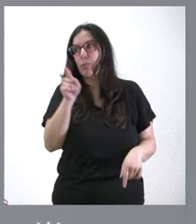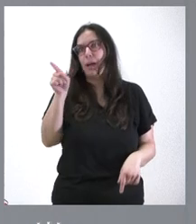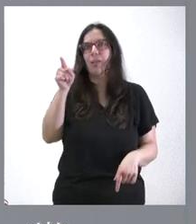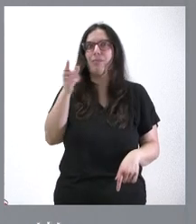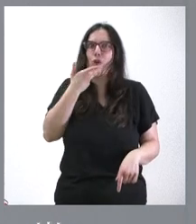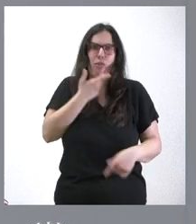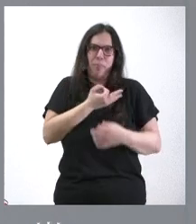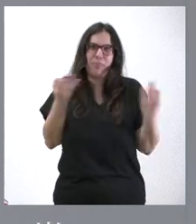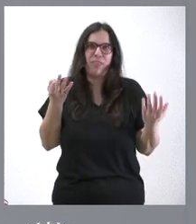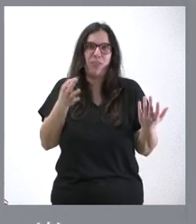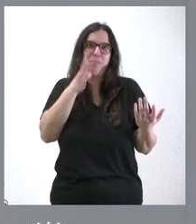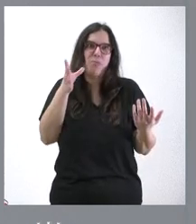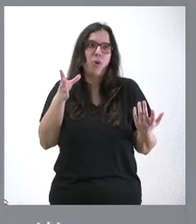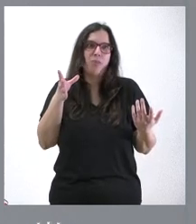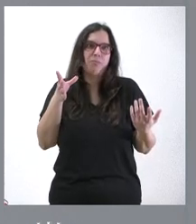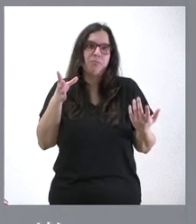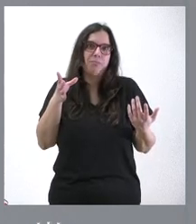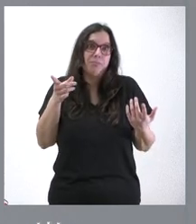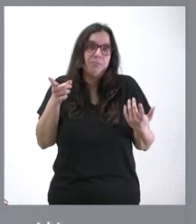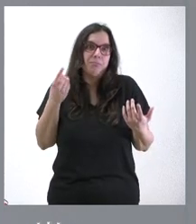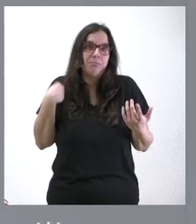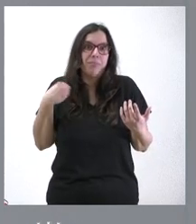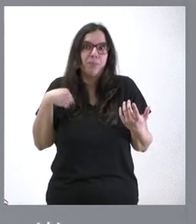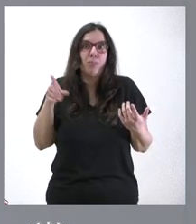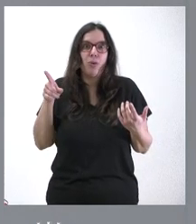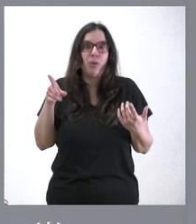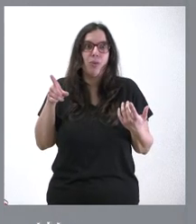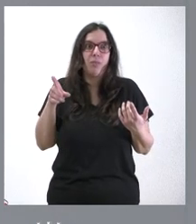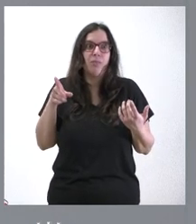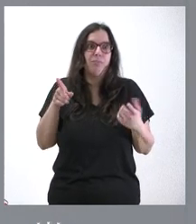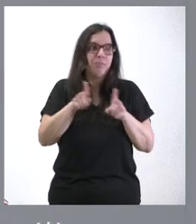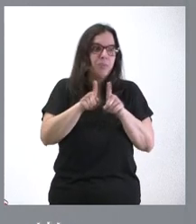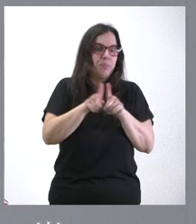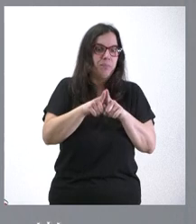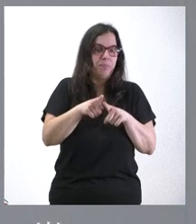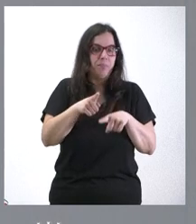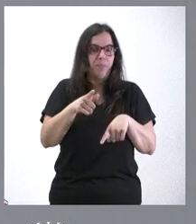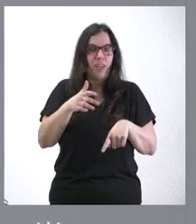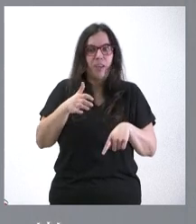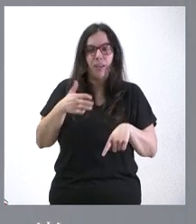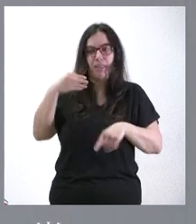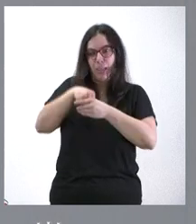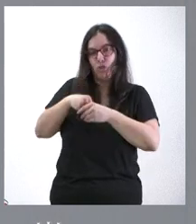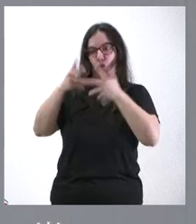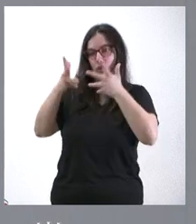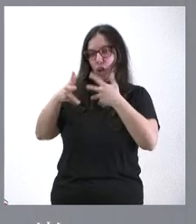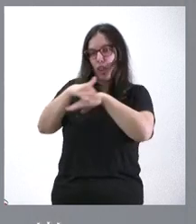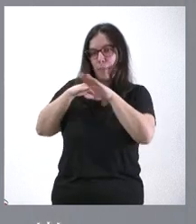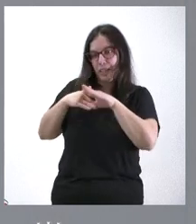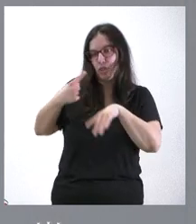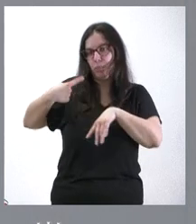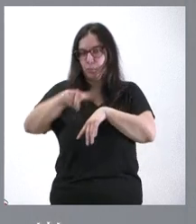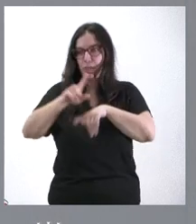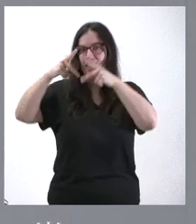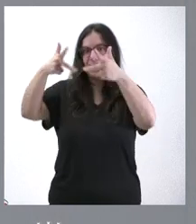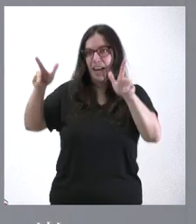desconoce Porque todavía al hecho de que esa ofensa se haga desde la sede del Consejo de ministros Y de esa sala de